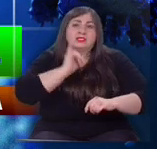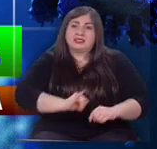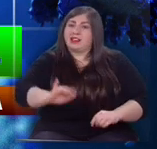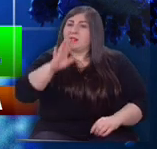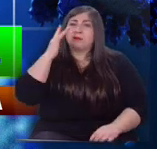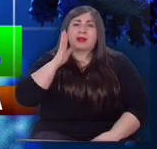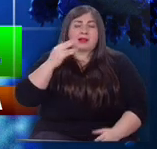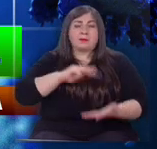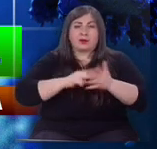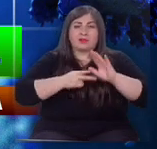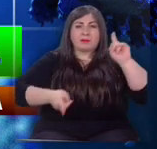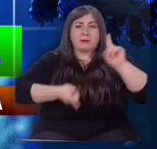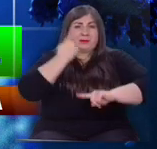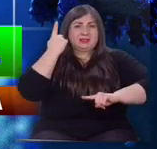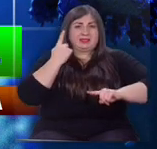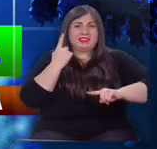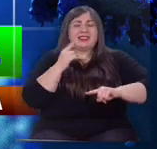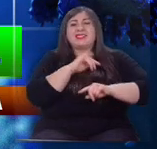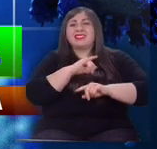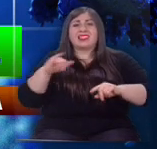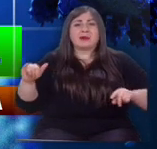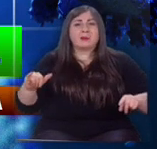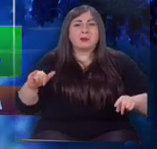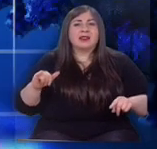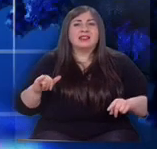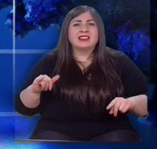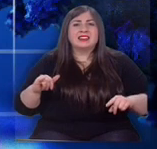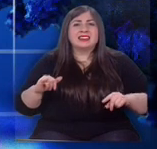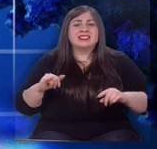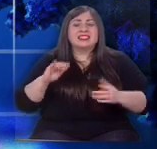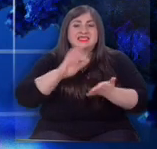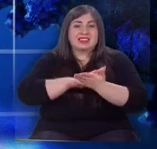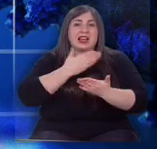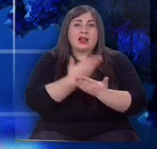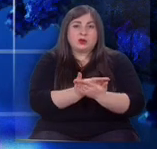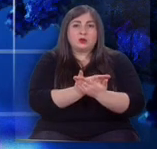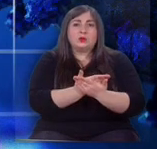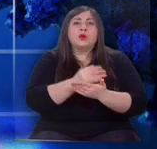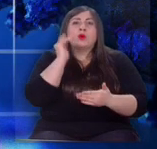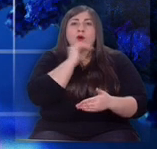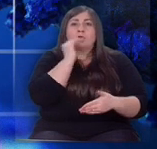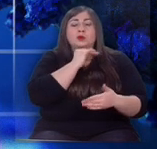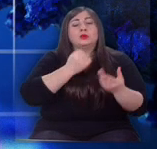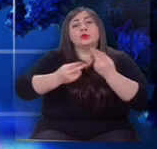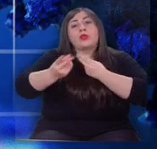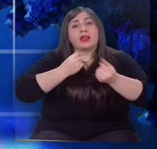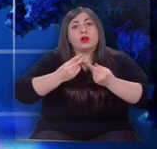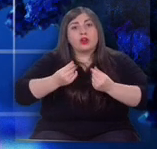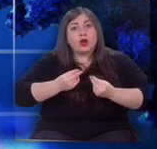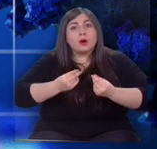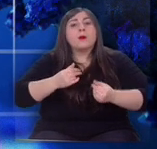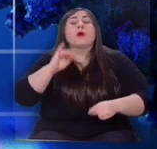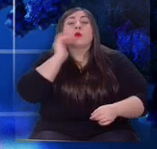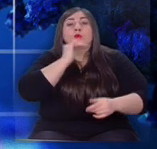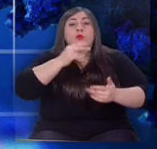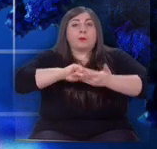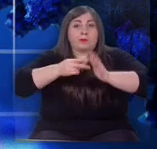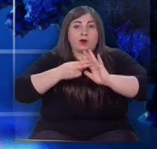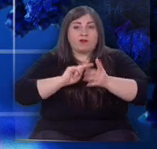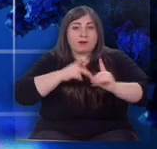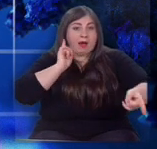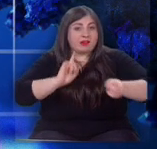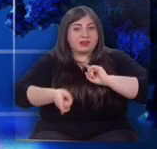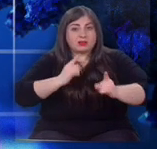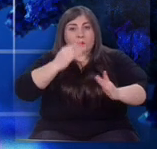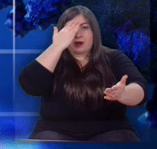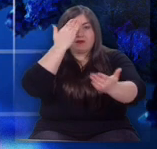principal problema que están enfrentando. Pero después de eso, viene señalado respecto de recursos sanitarios, respecto de recursos económicos, respecto de problemas de gestión para enfrentar